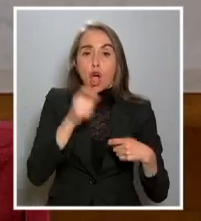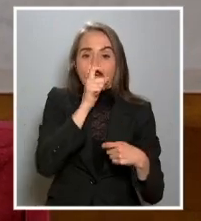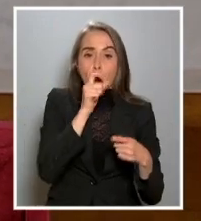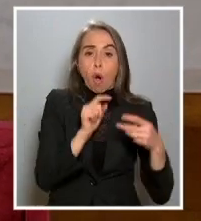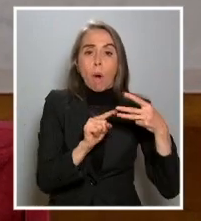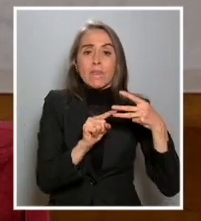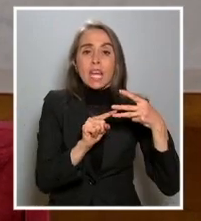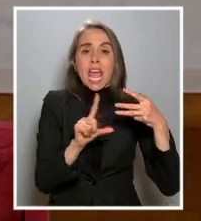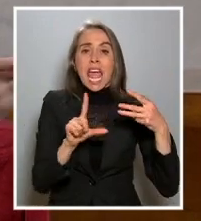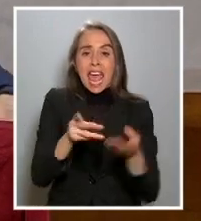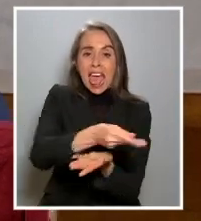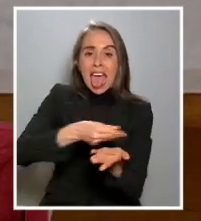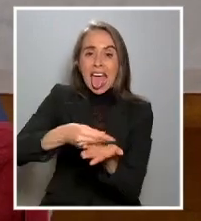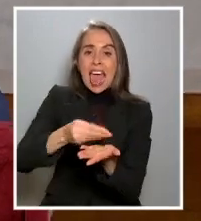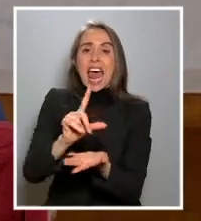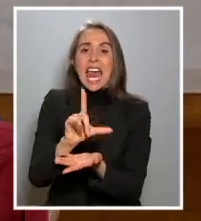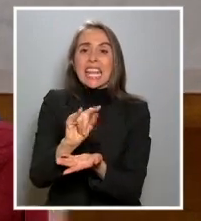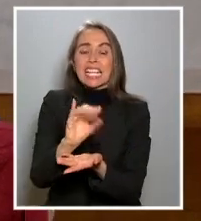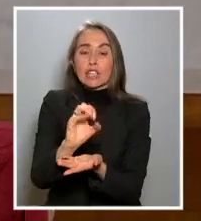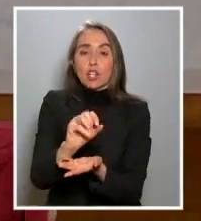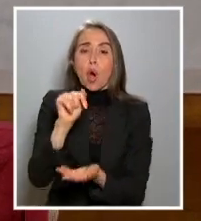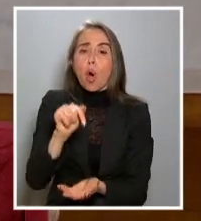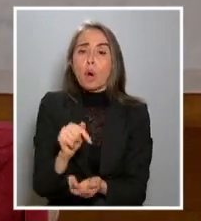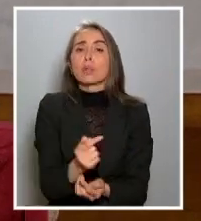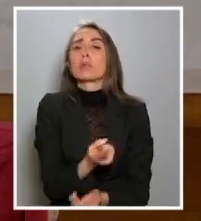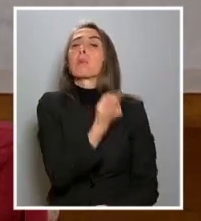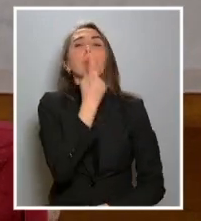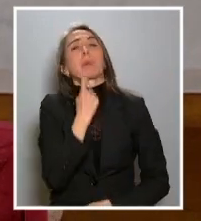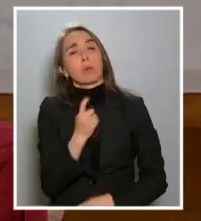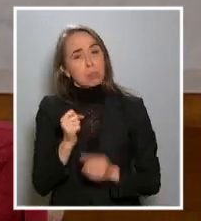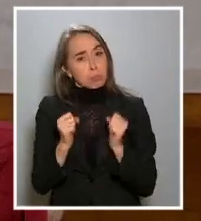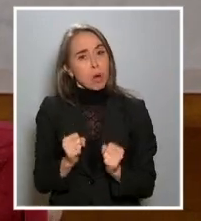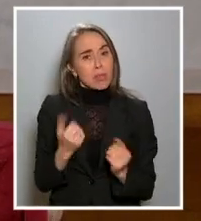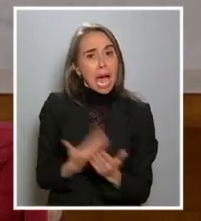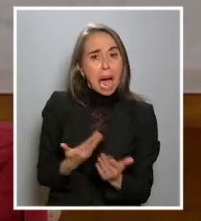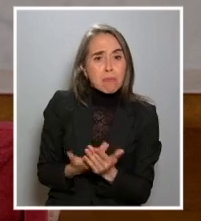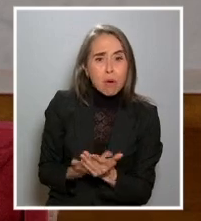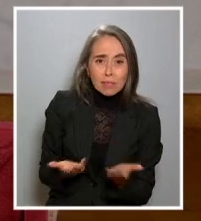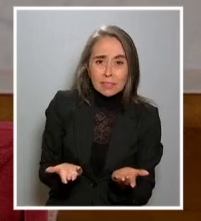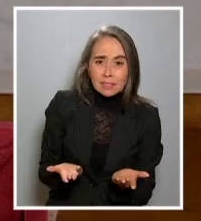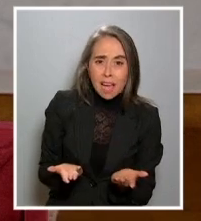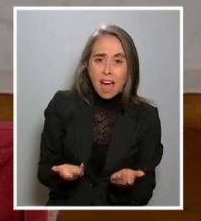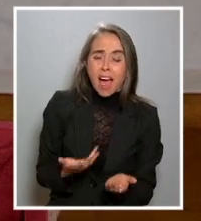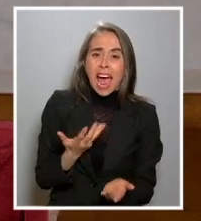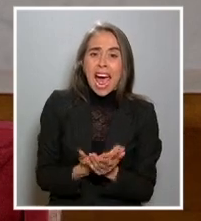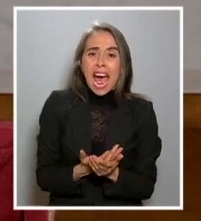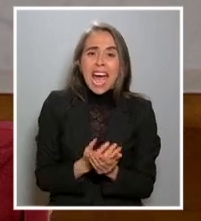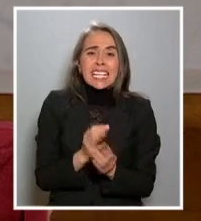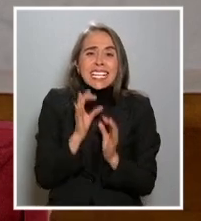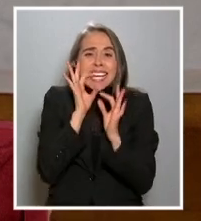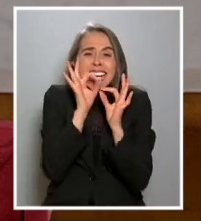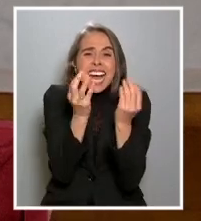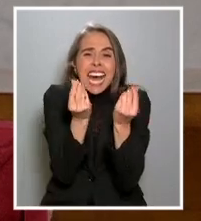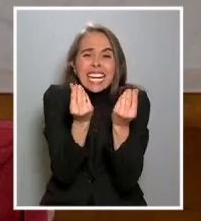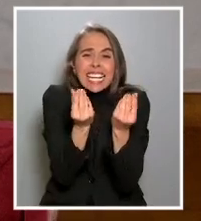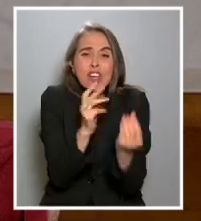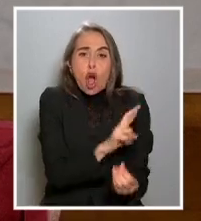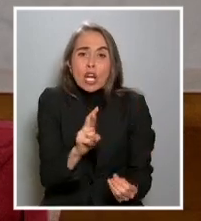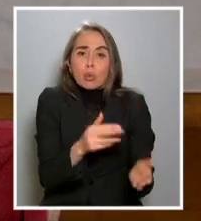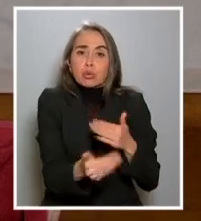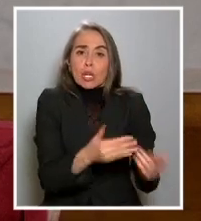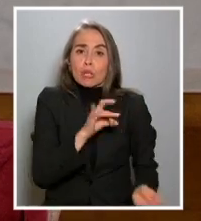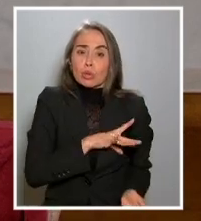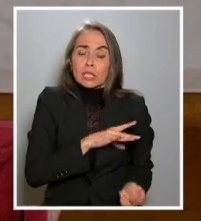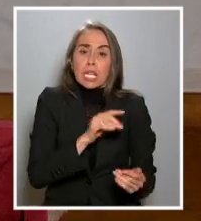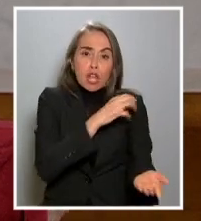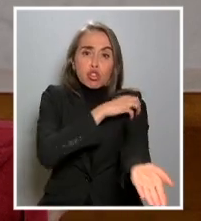el litio. Hoy nos preguntamos, ¿podremos aprovechar esta riqueza en todo su potencial para que el país se